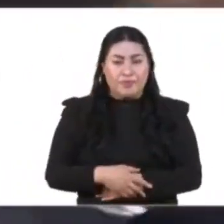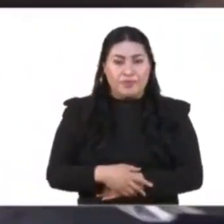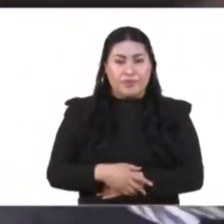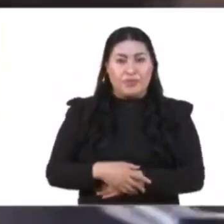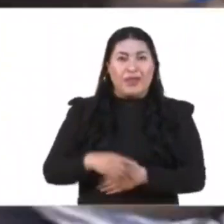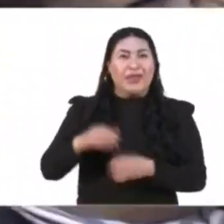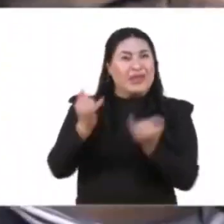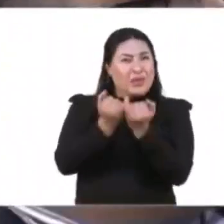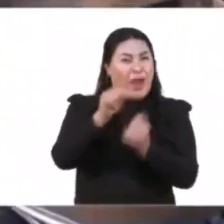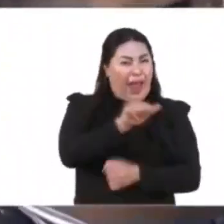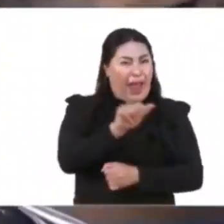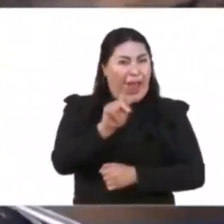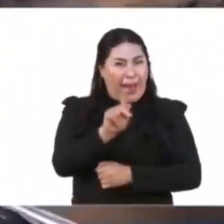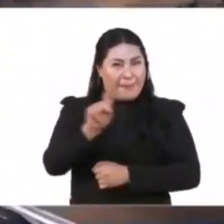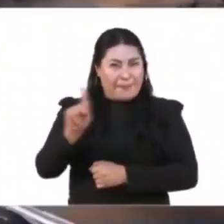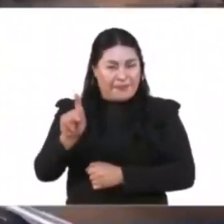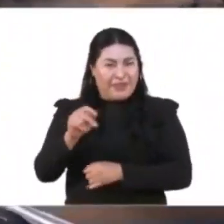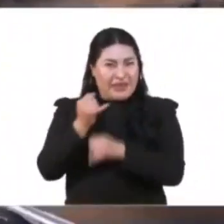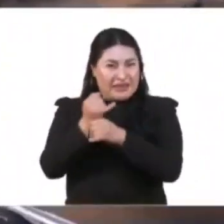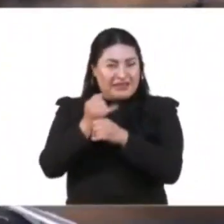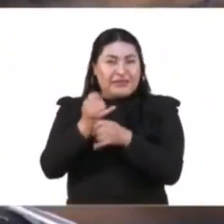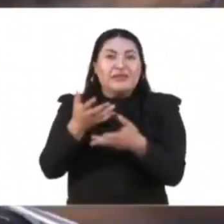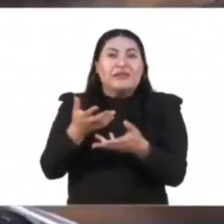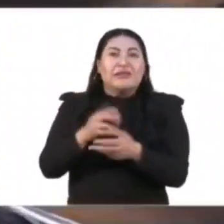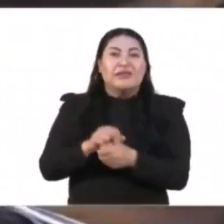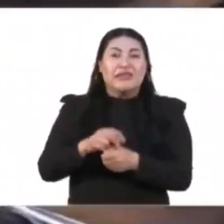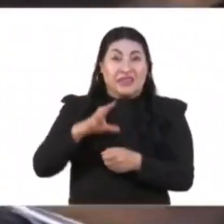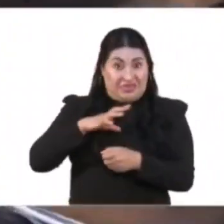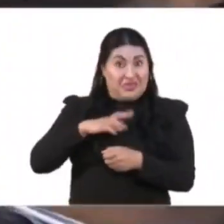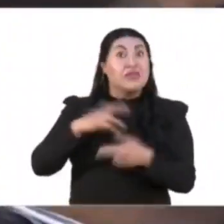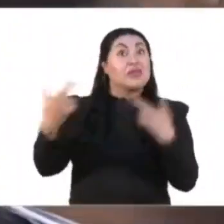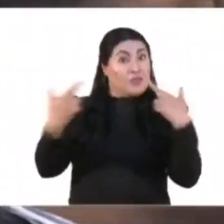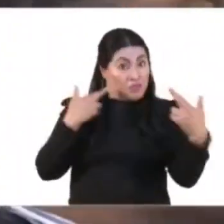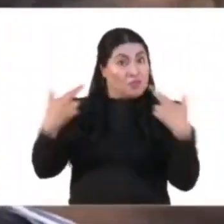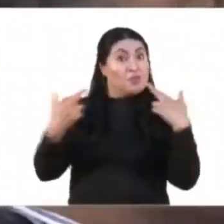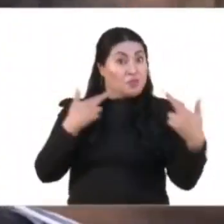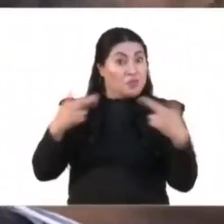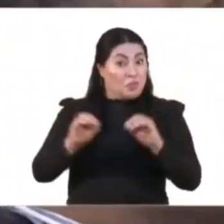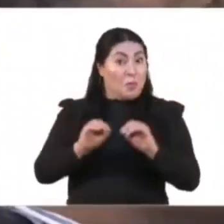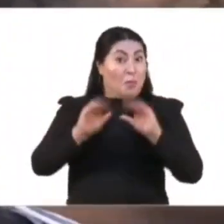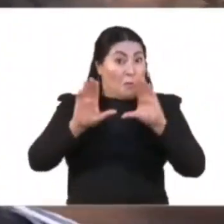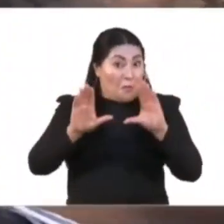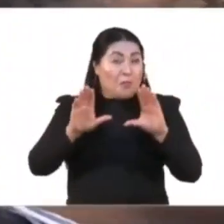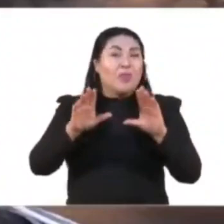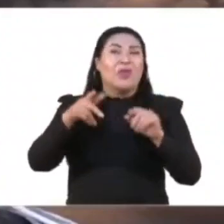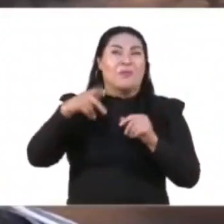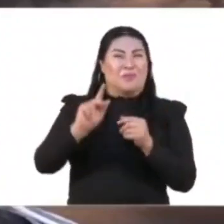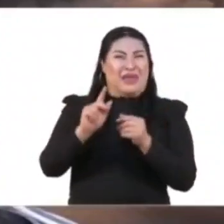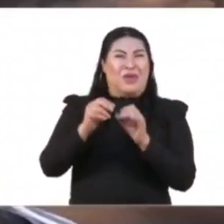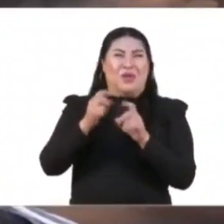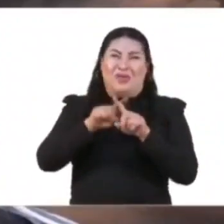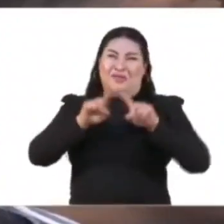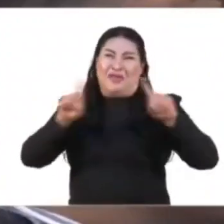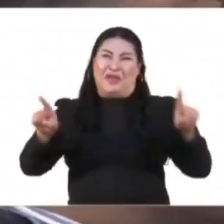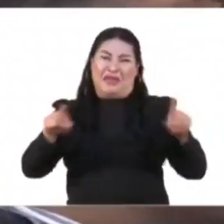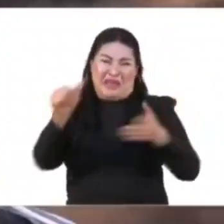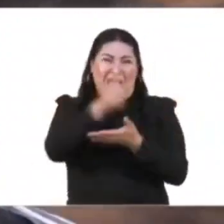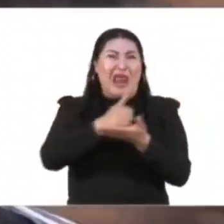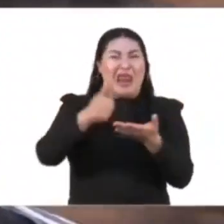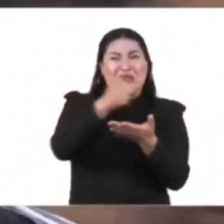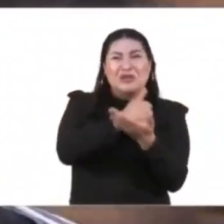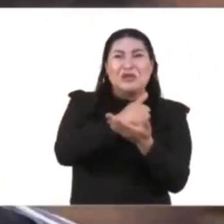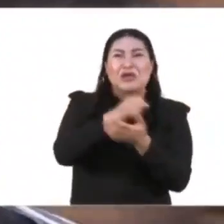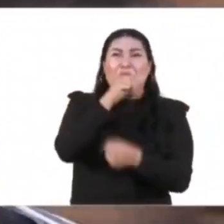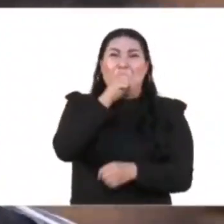¿por qué en las aplicaciones móviles sí se activa este sonido a diferencia de los altavoces de la ciudad? No sé si es